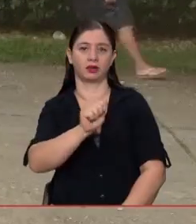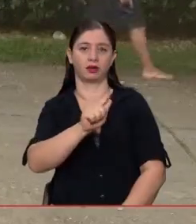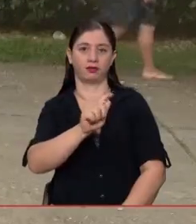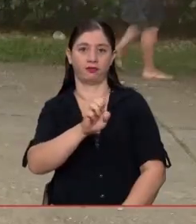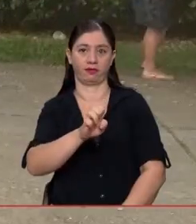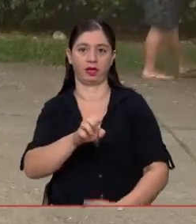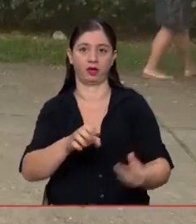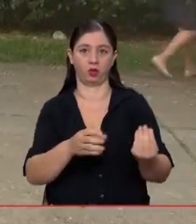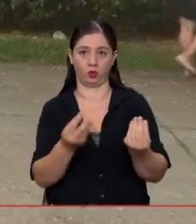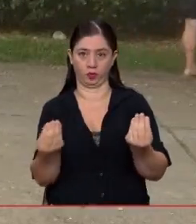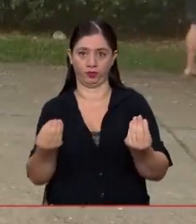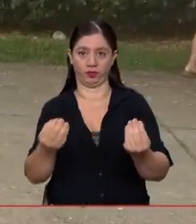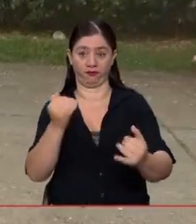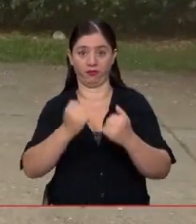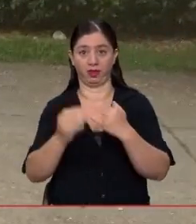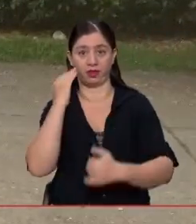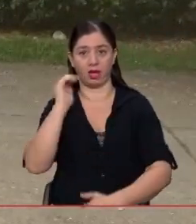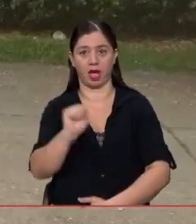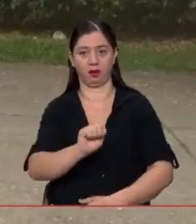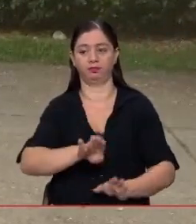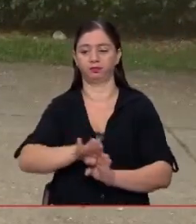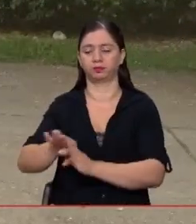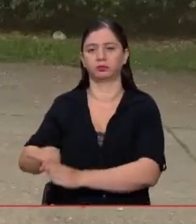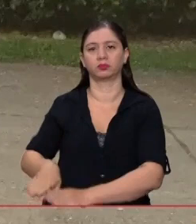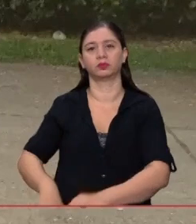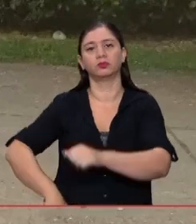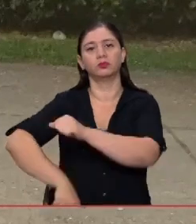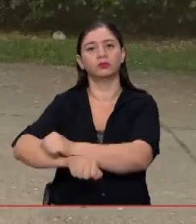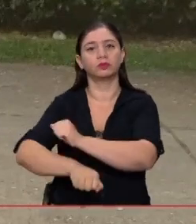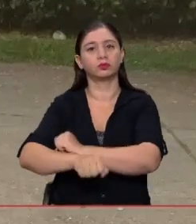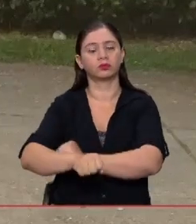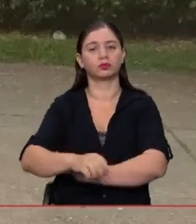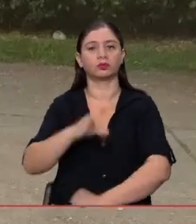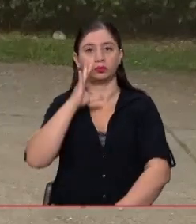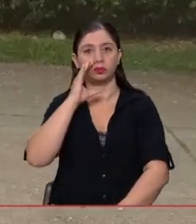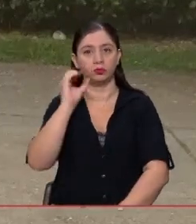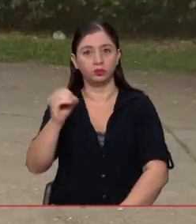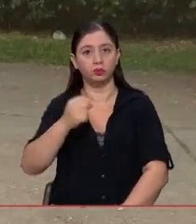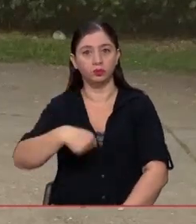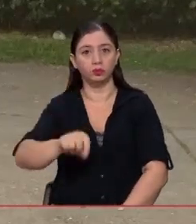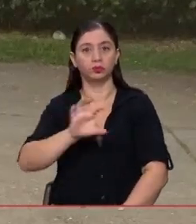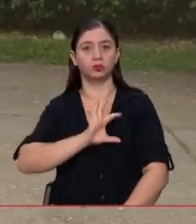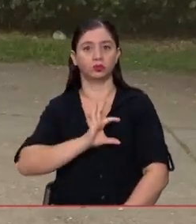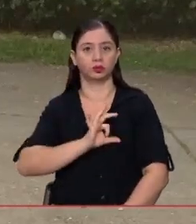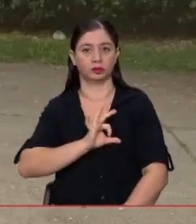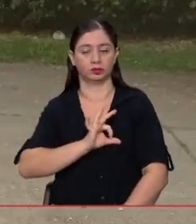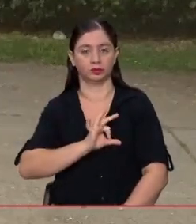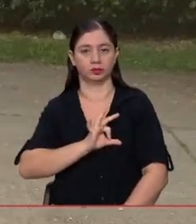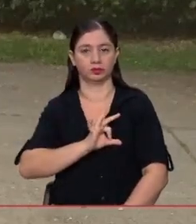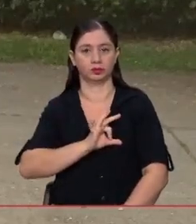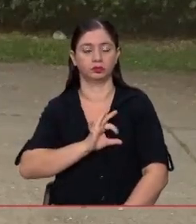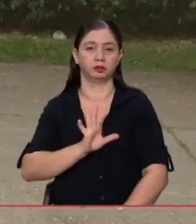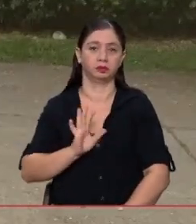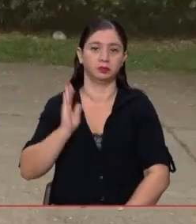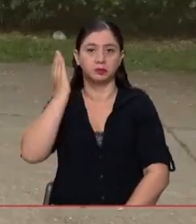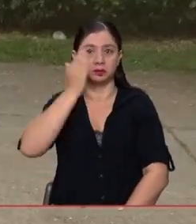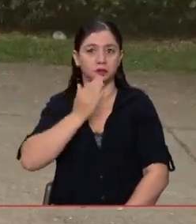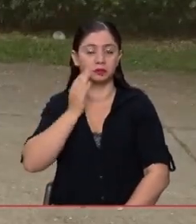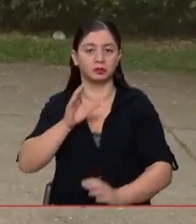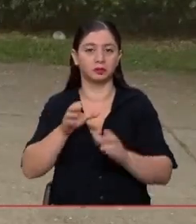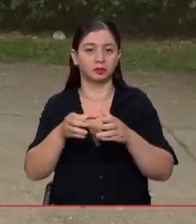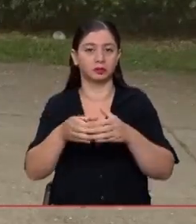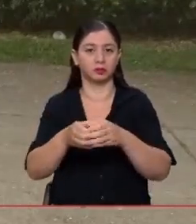Ahora hablemos de la final del fútbol colombiano, que determinó por parte de Dimayor que el sábado se va a definir la suerte de un